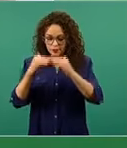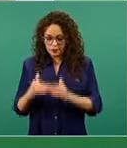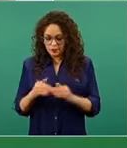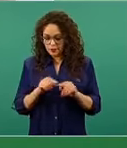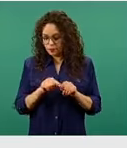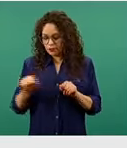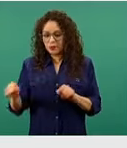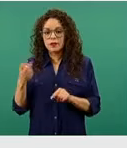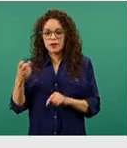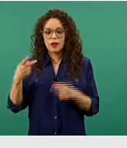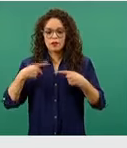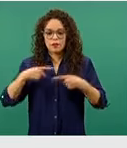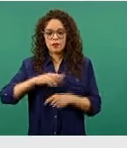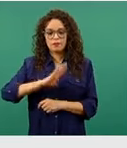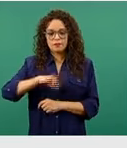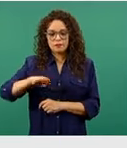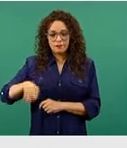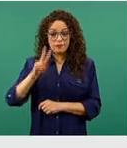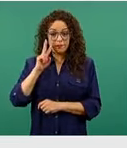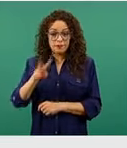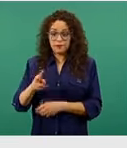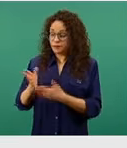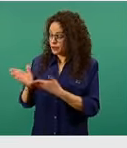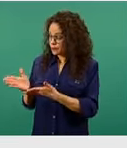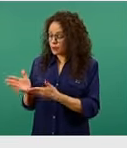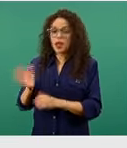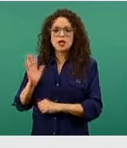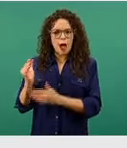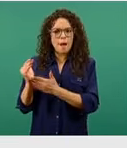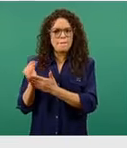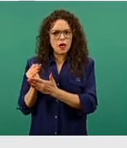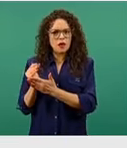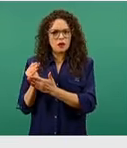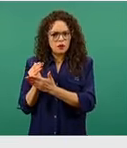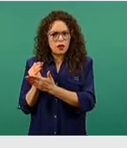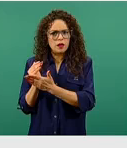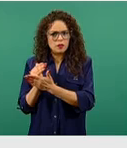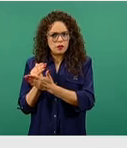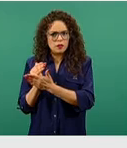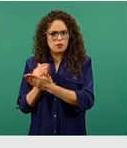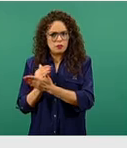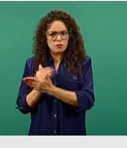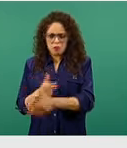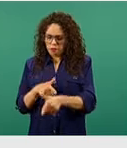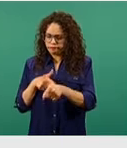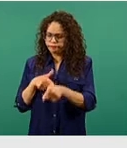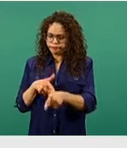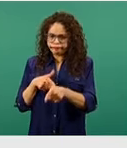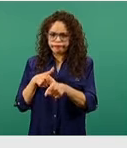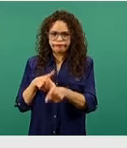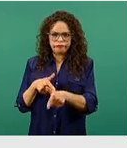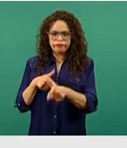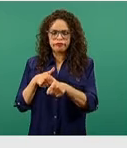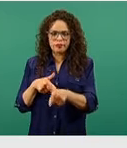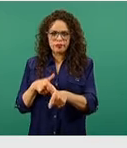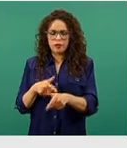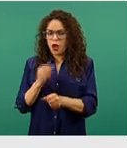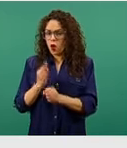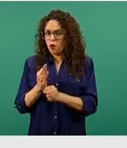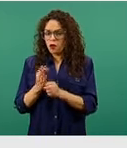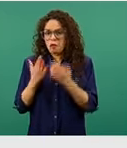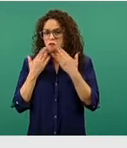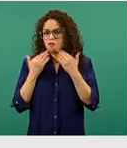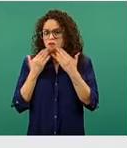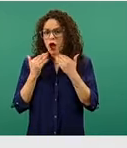las defunciones. Entonces, han venido disminuyendo los casos de manera constante. No hemos tenido hasta el momento